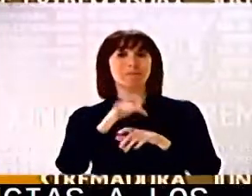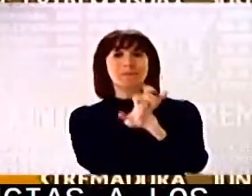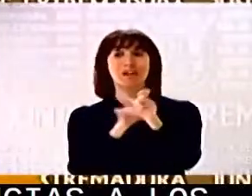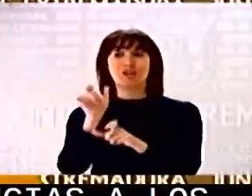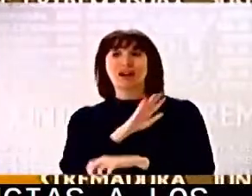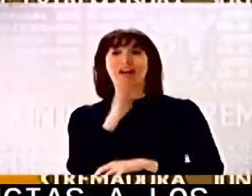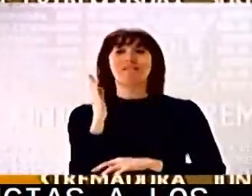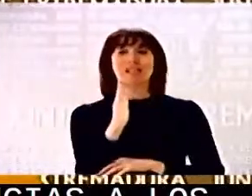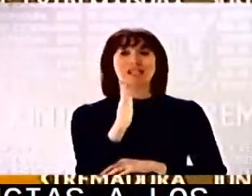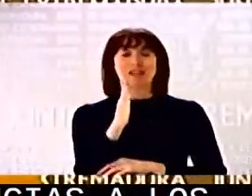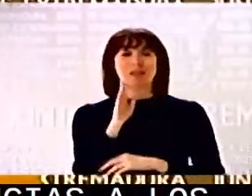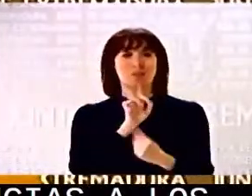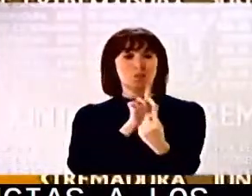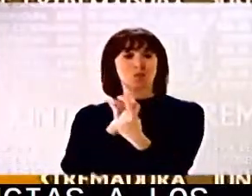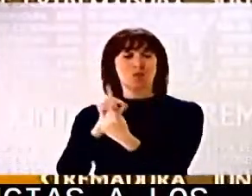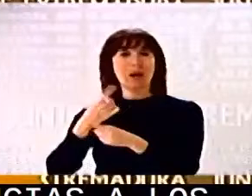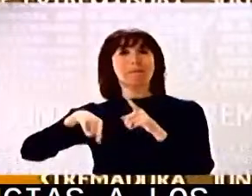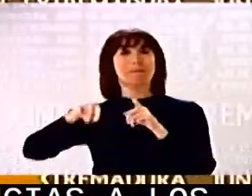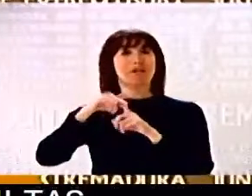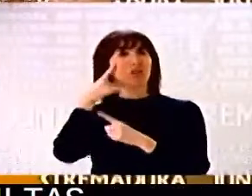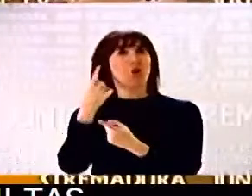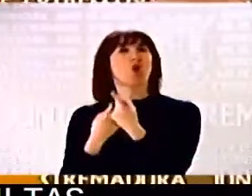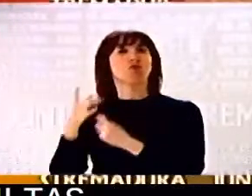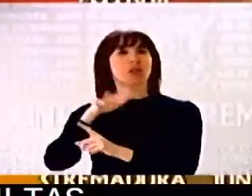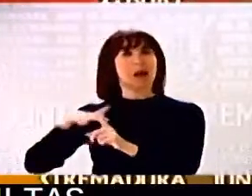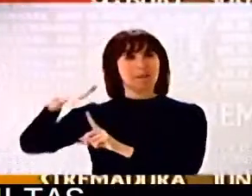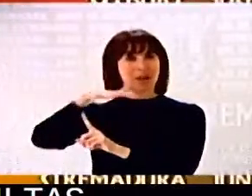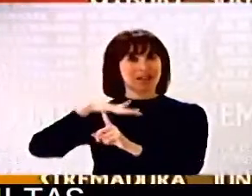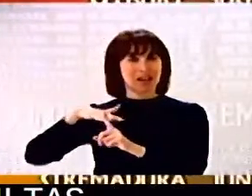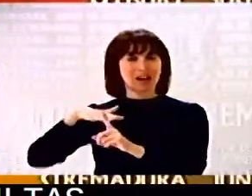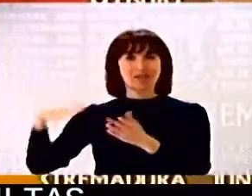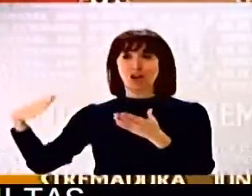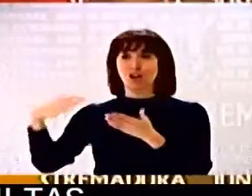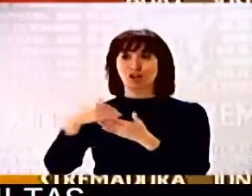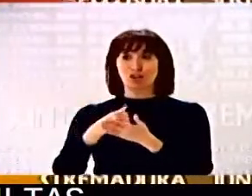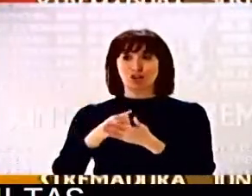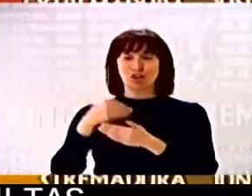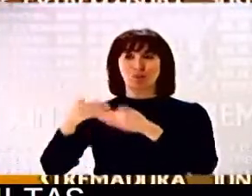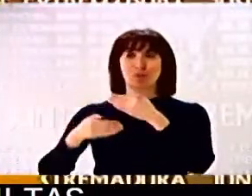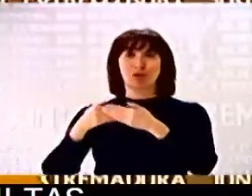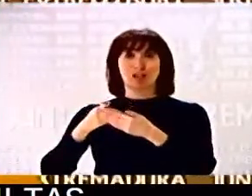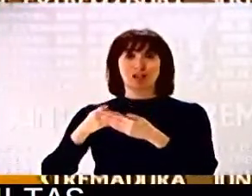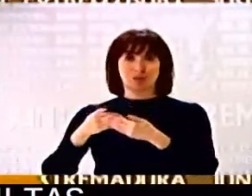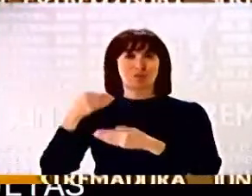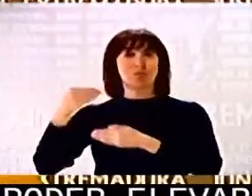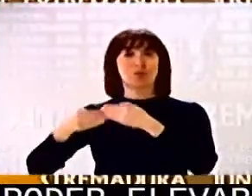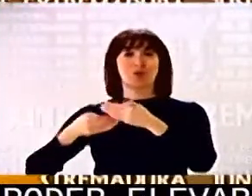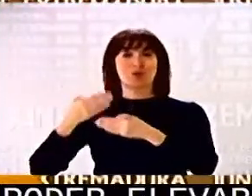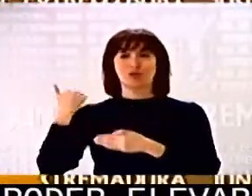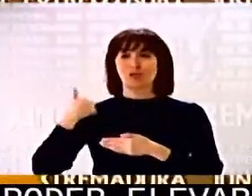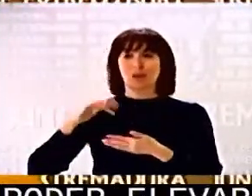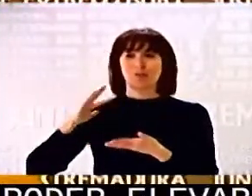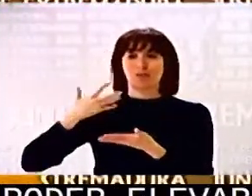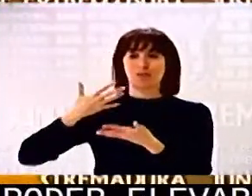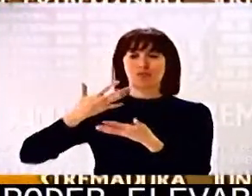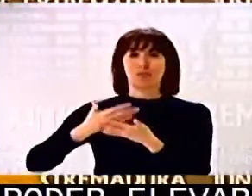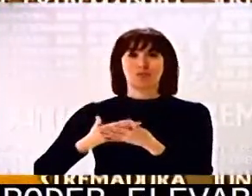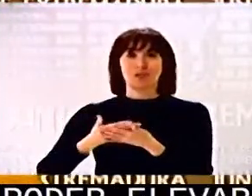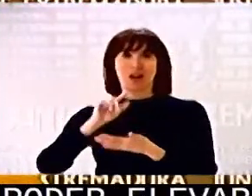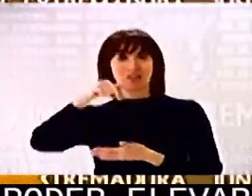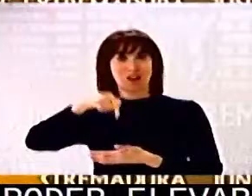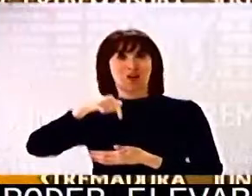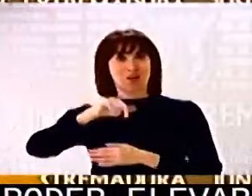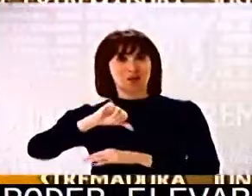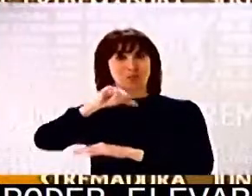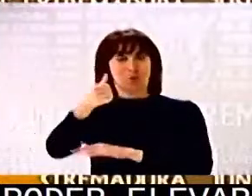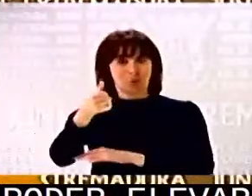particular, así como consultas ambientales. Todo eso ya ha ocurrido para poder elevar hoy al Consejo de Gobierno y aprobar